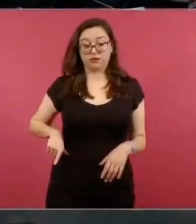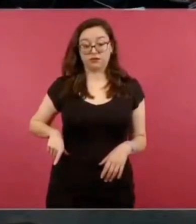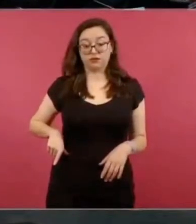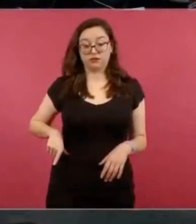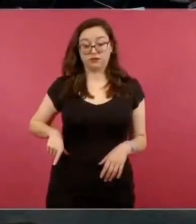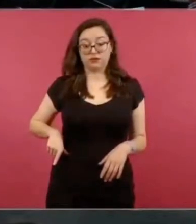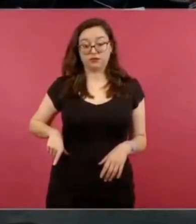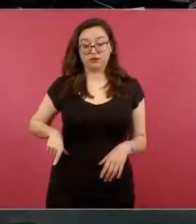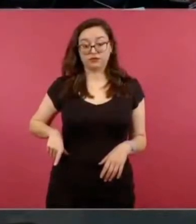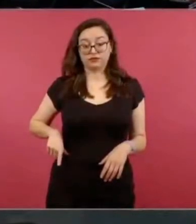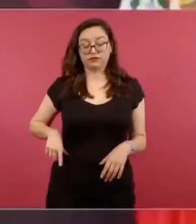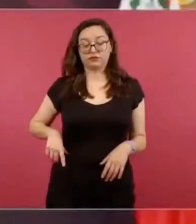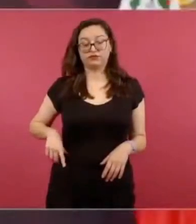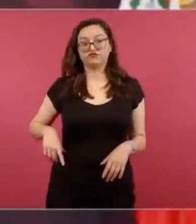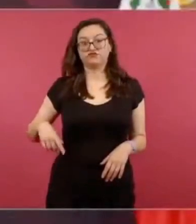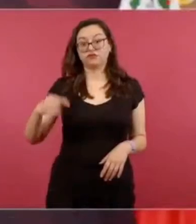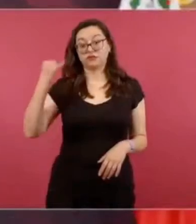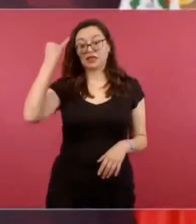un pensamiento,